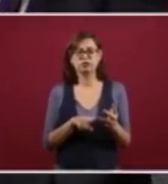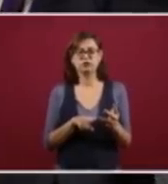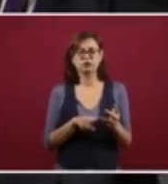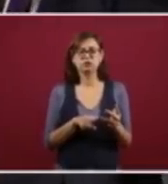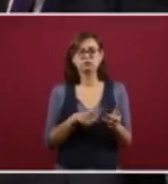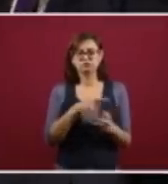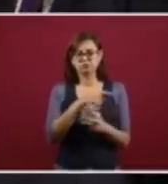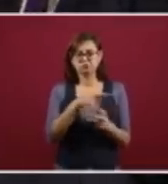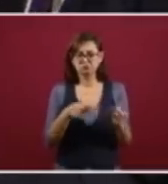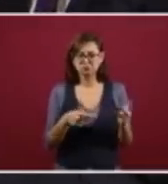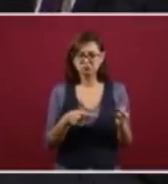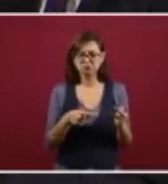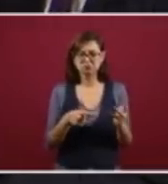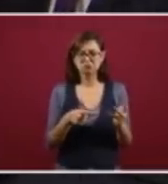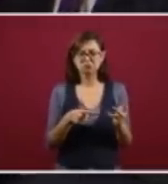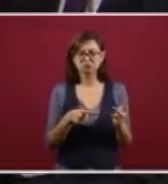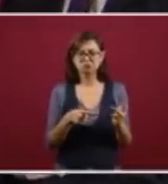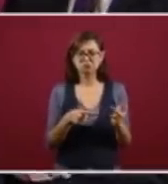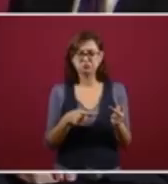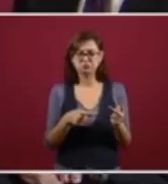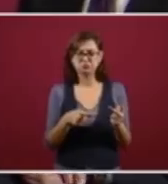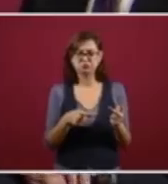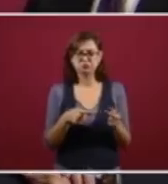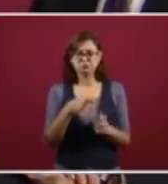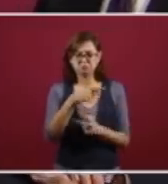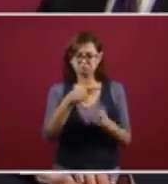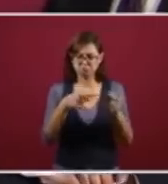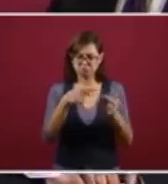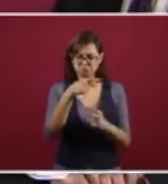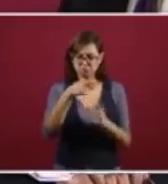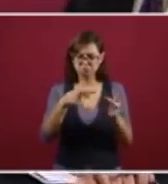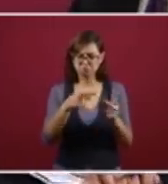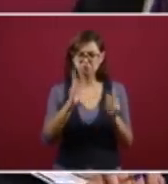que ya ha hecho